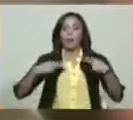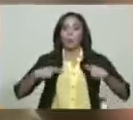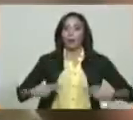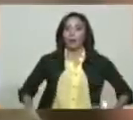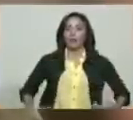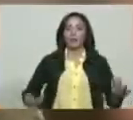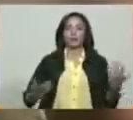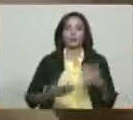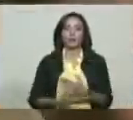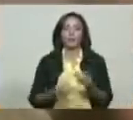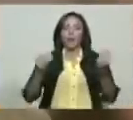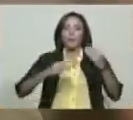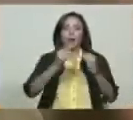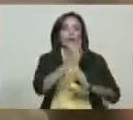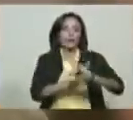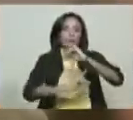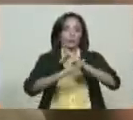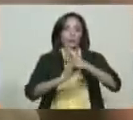internacionalista,